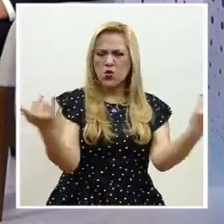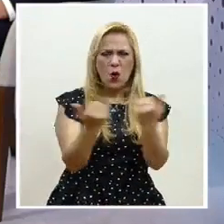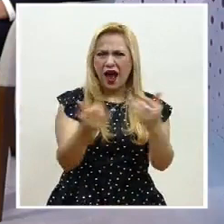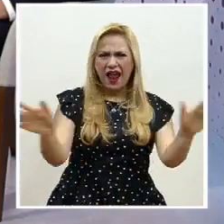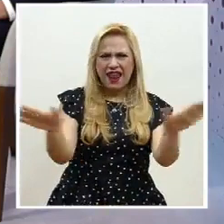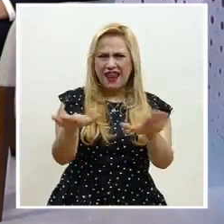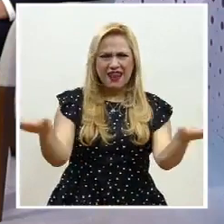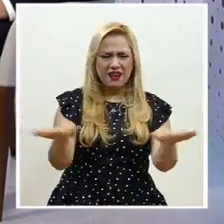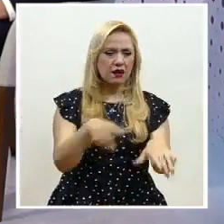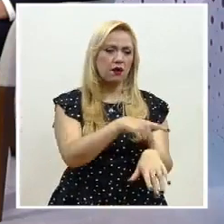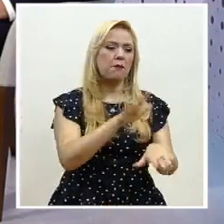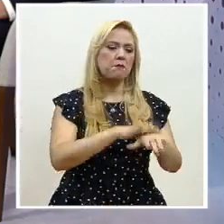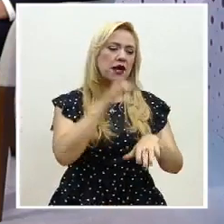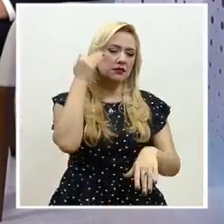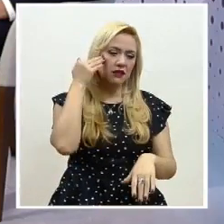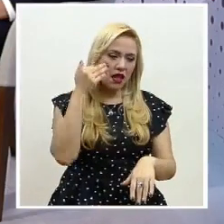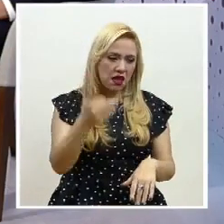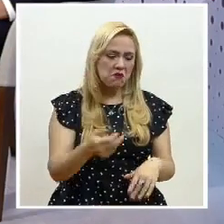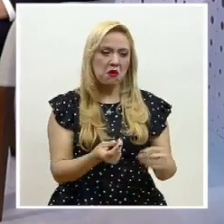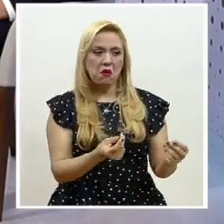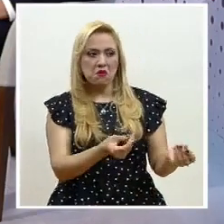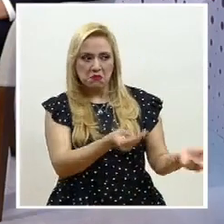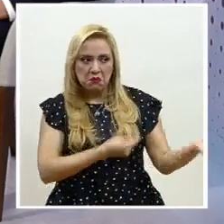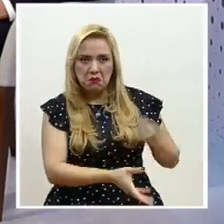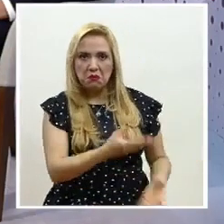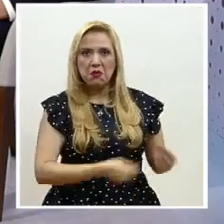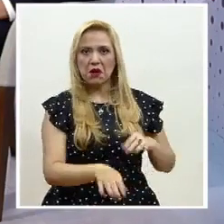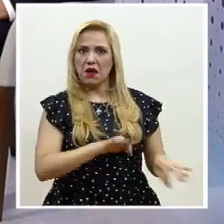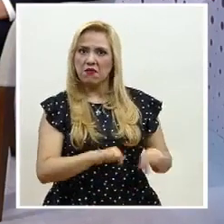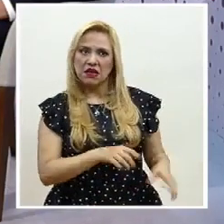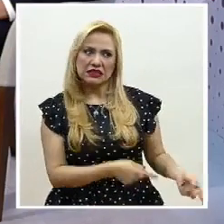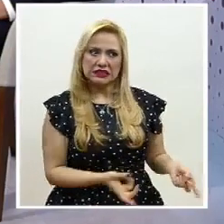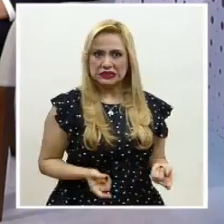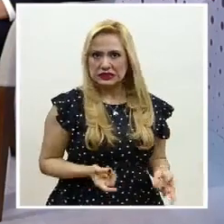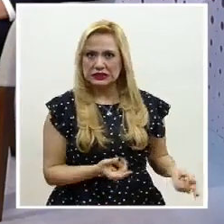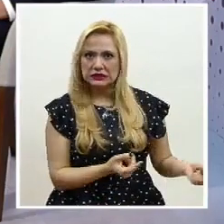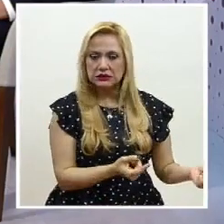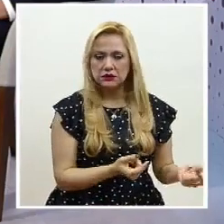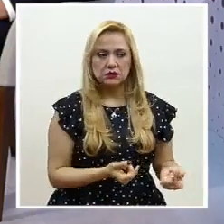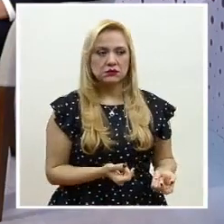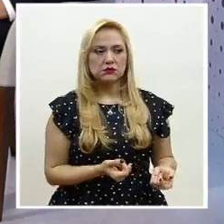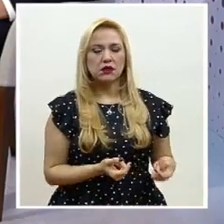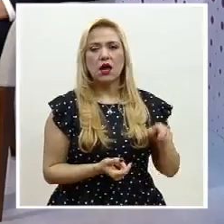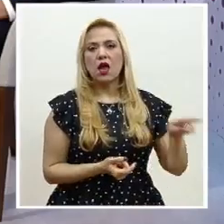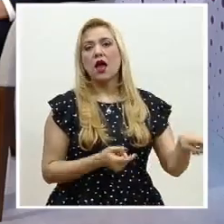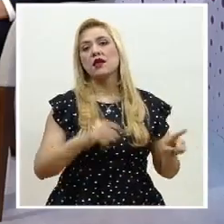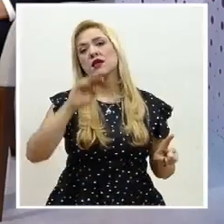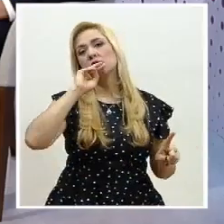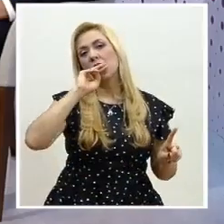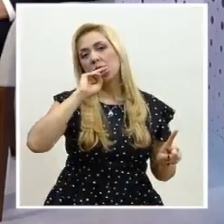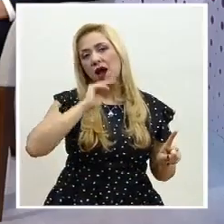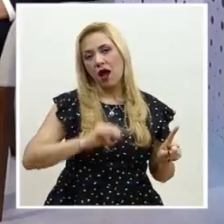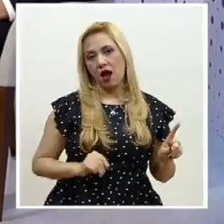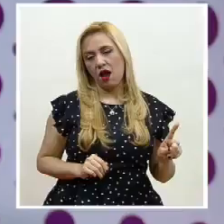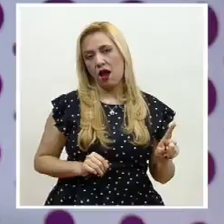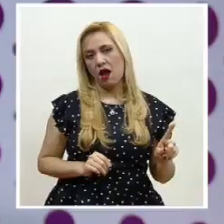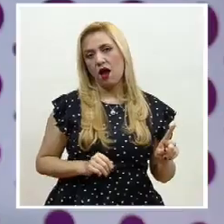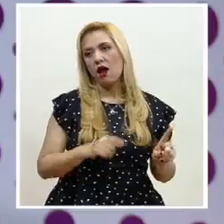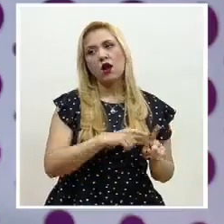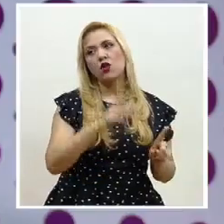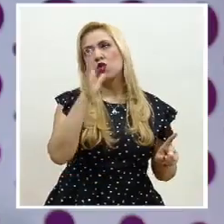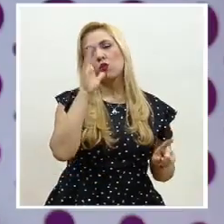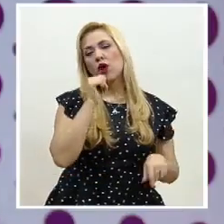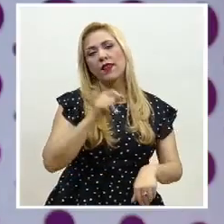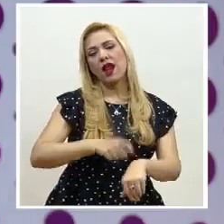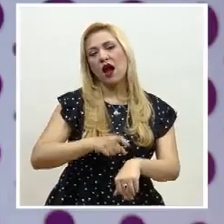ella por tiempo, porque me entrega más proyectos, porque es destacada. Es que ella es mamá y entonces a lo mejor ella no puede cubrir